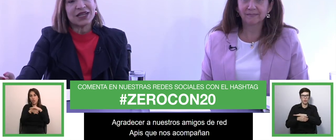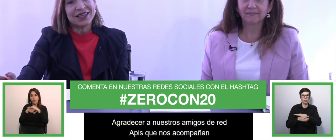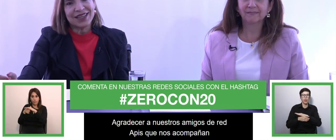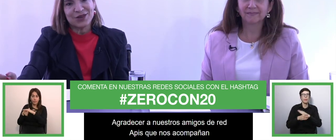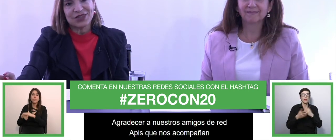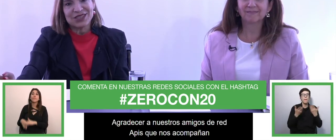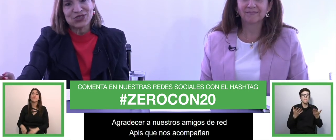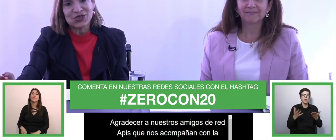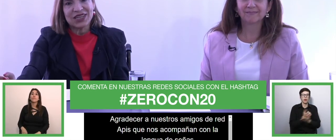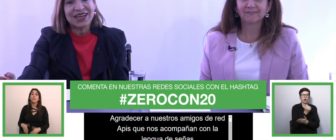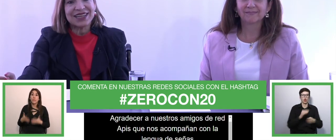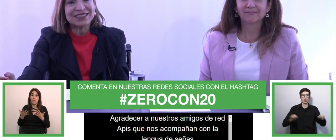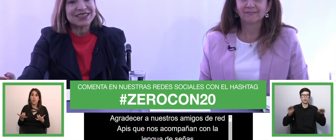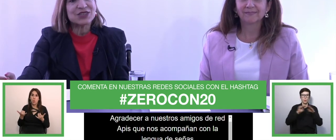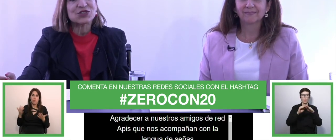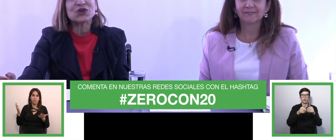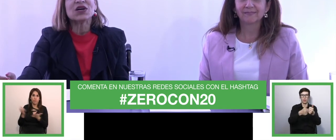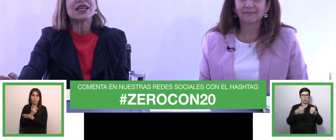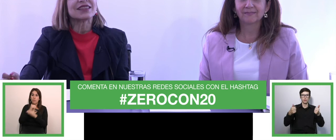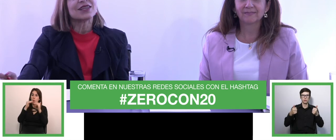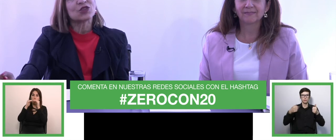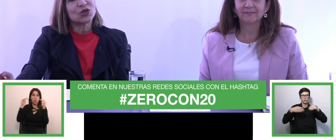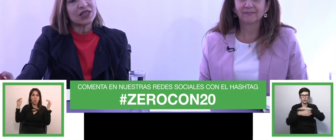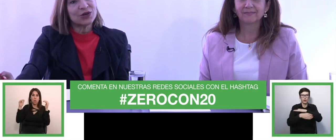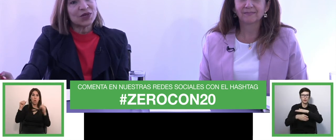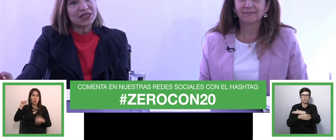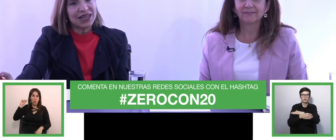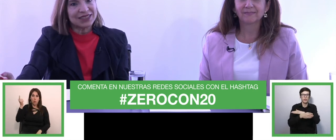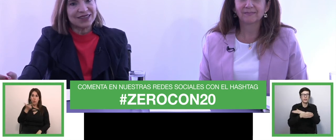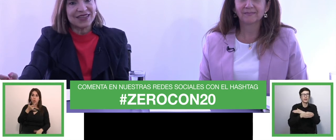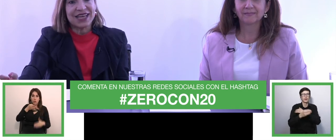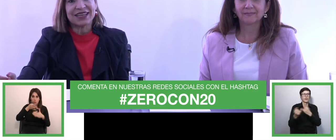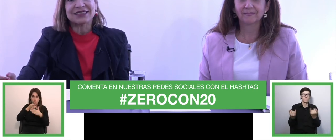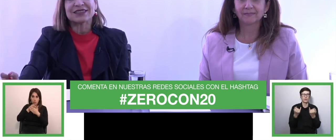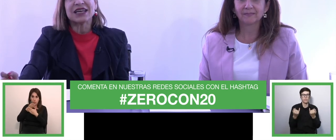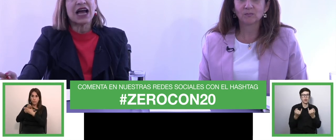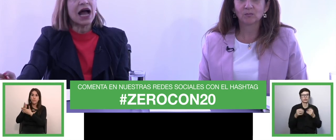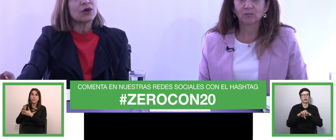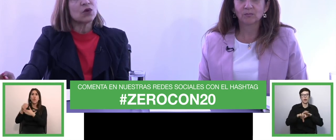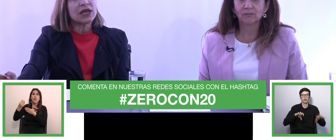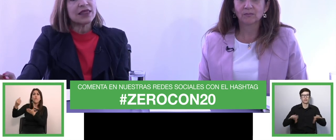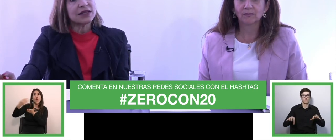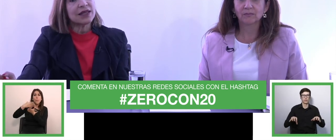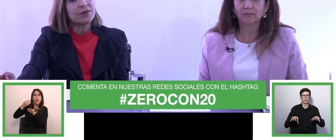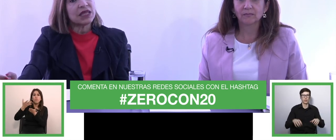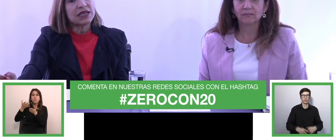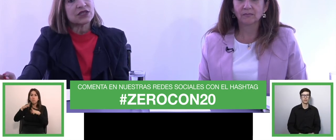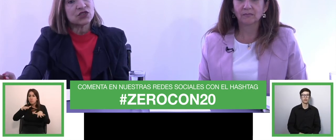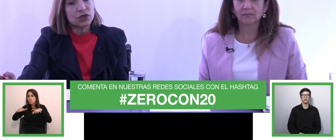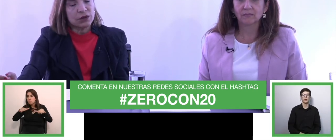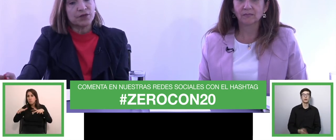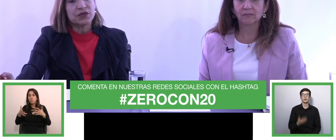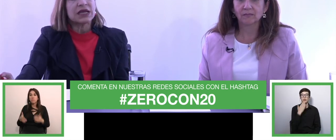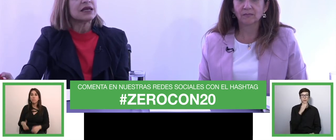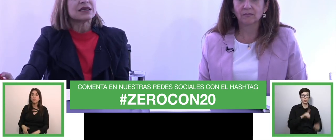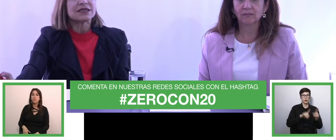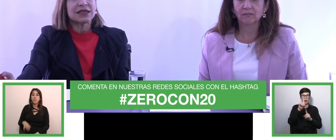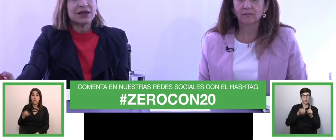aseguren igualdad de condiciones al acceso de todas nuestras actividades. Algunas de estas medidas